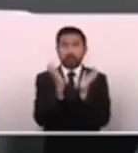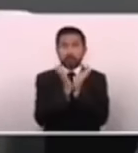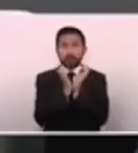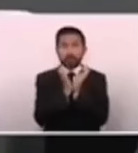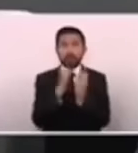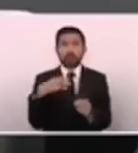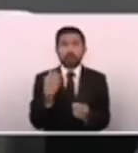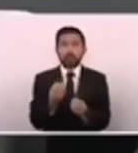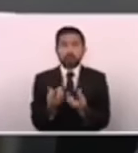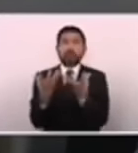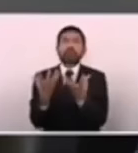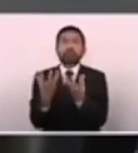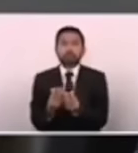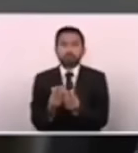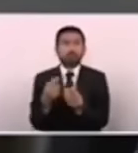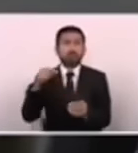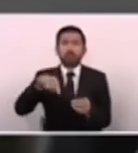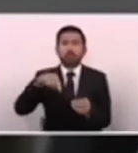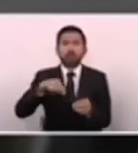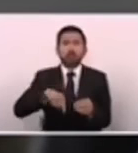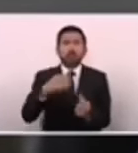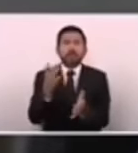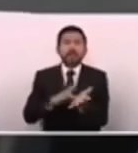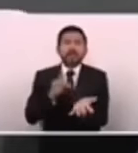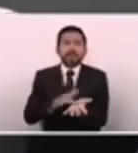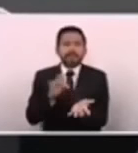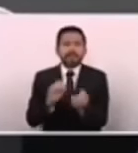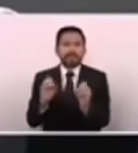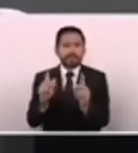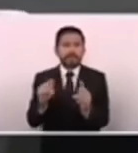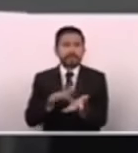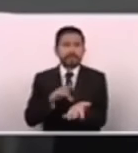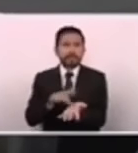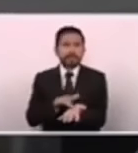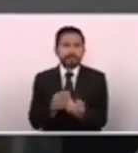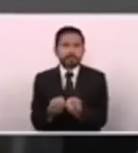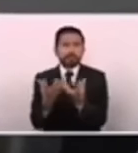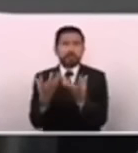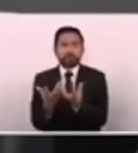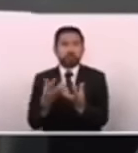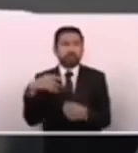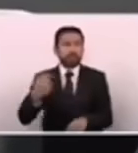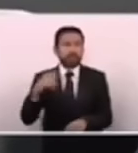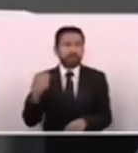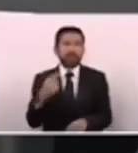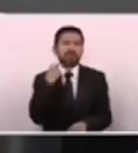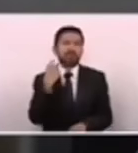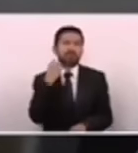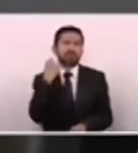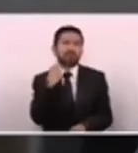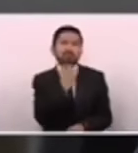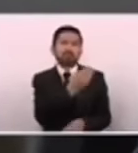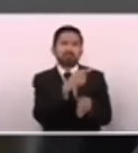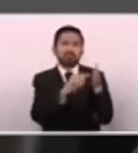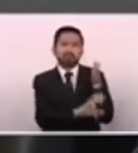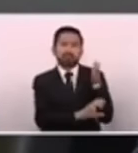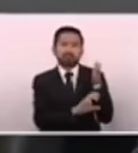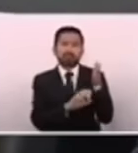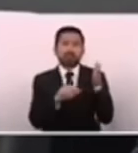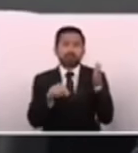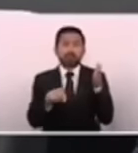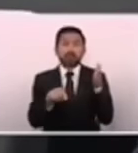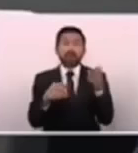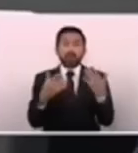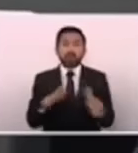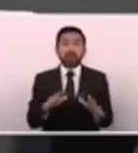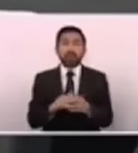a medida de todos ellos que estaban ahí, de esos 60. Así que por eso hoy toca decir, no es